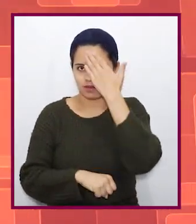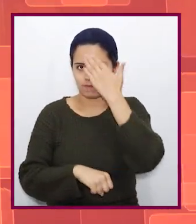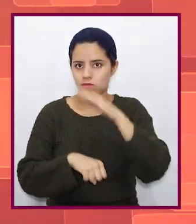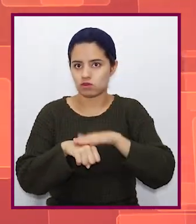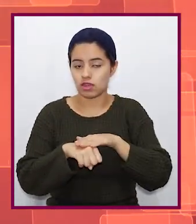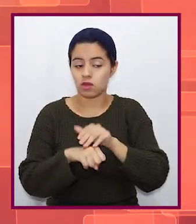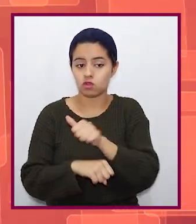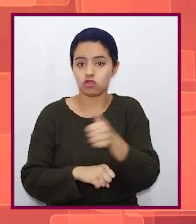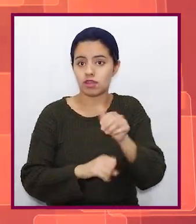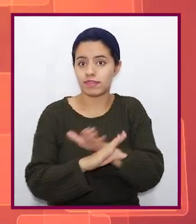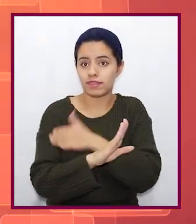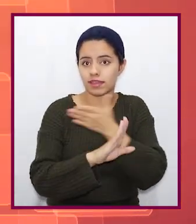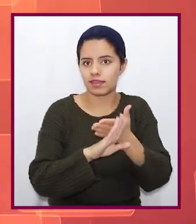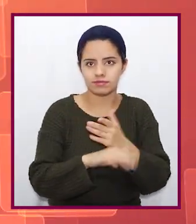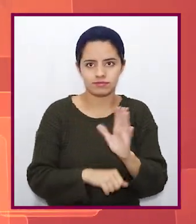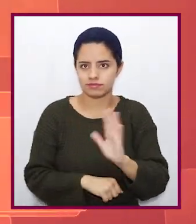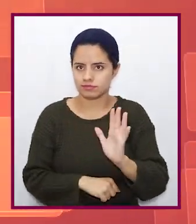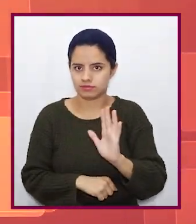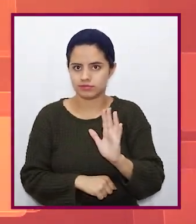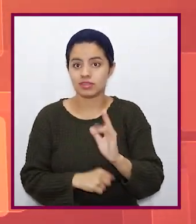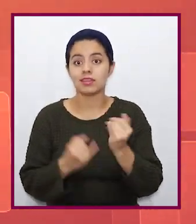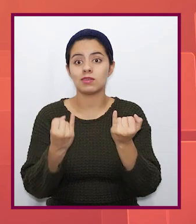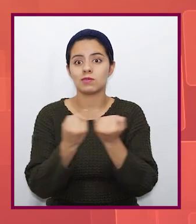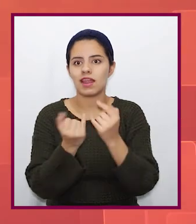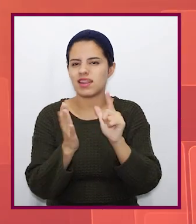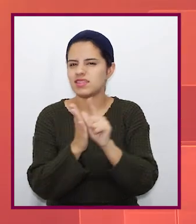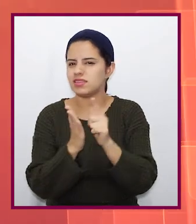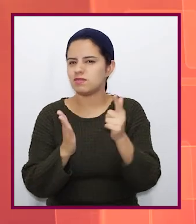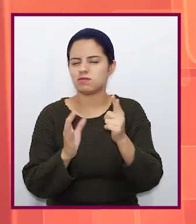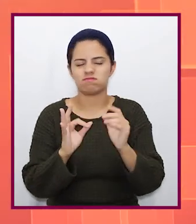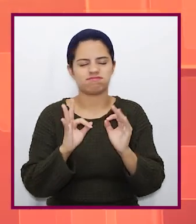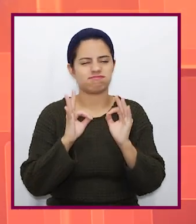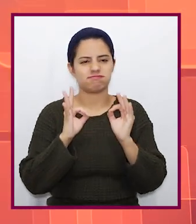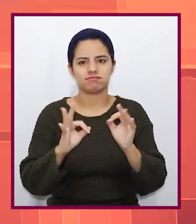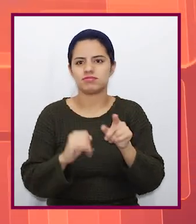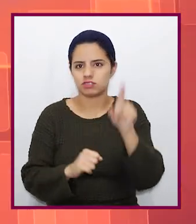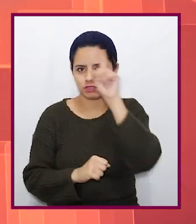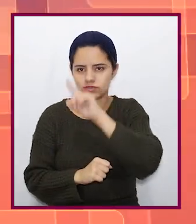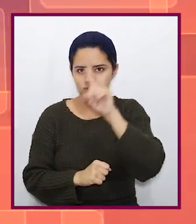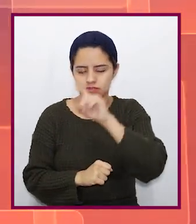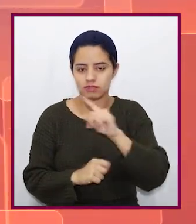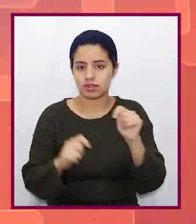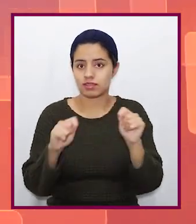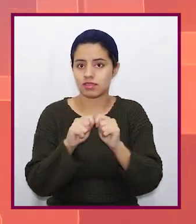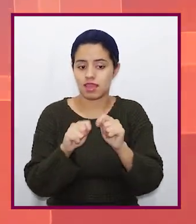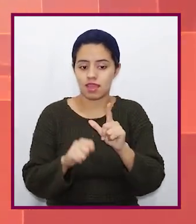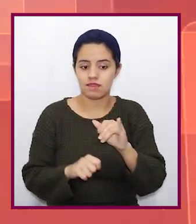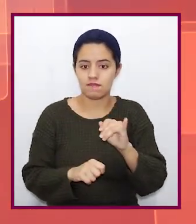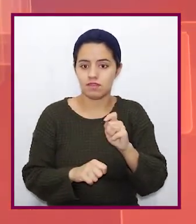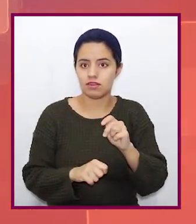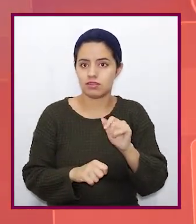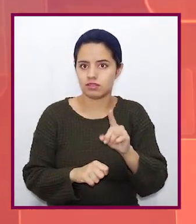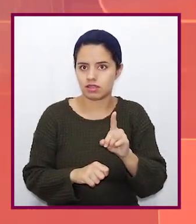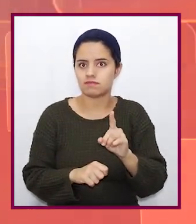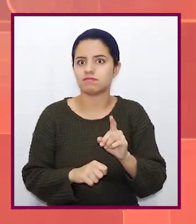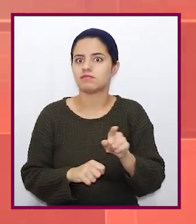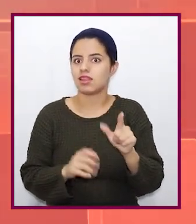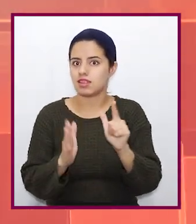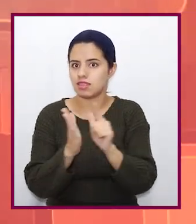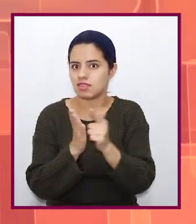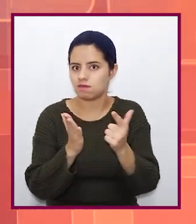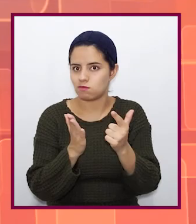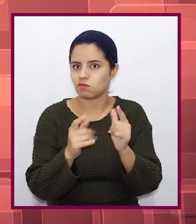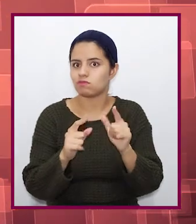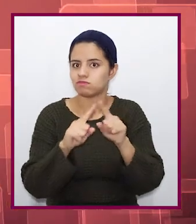de los demás. Ah, y cómo olvidar el libro tan chido que nos recomendó la tía Libertad. Uy, sí, se ve buenísimo.